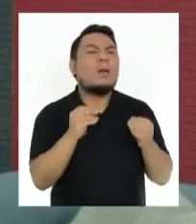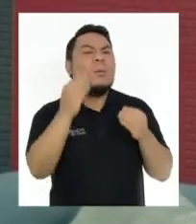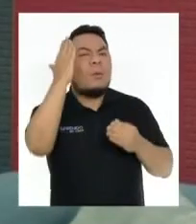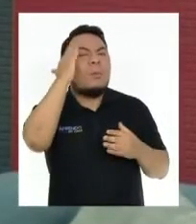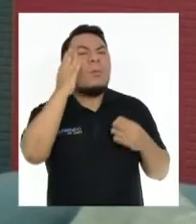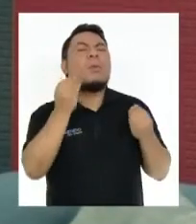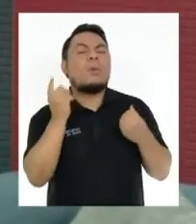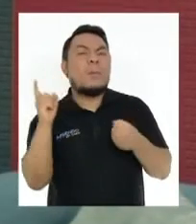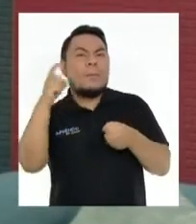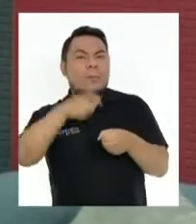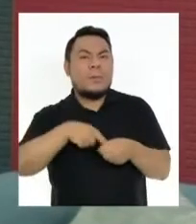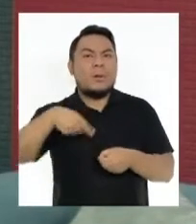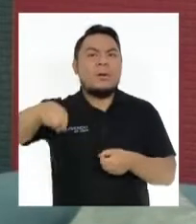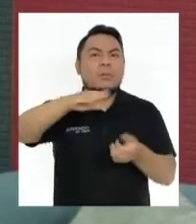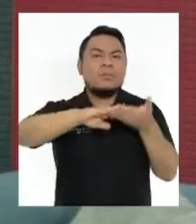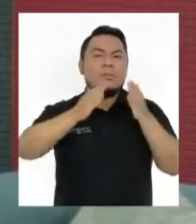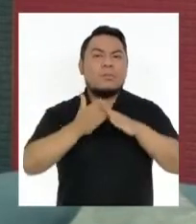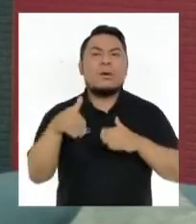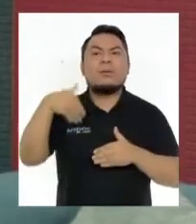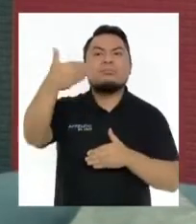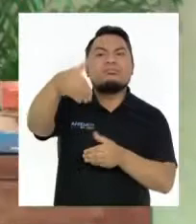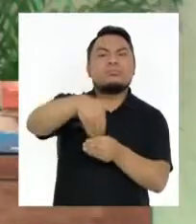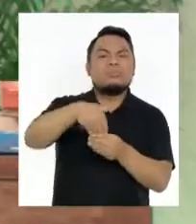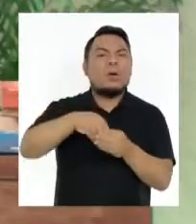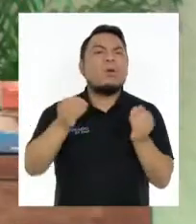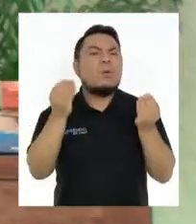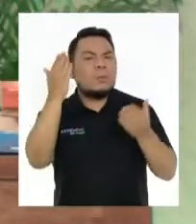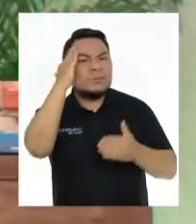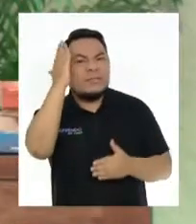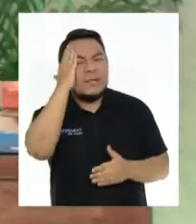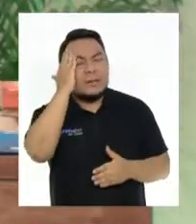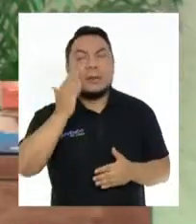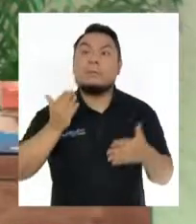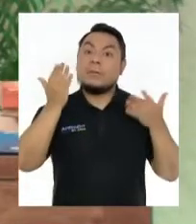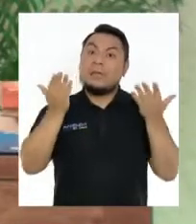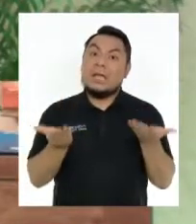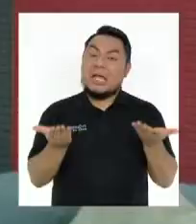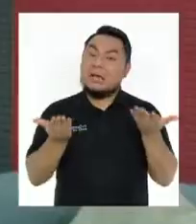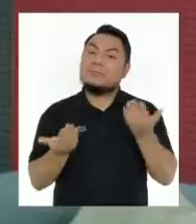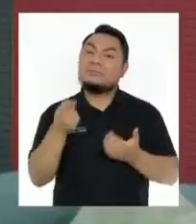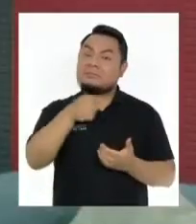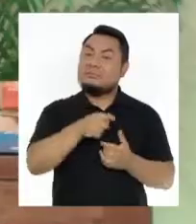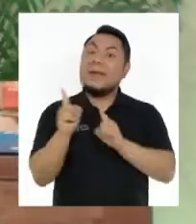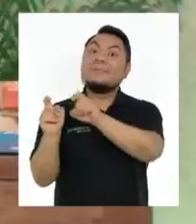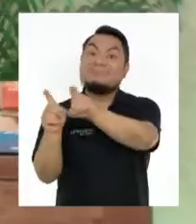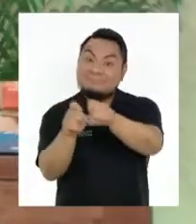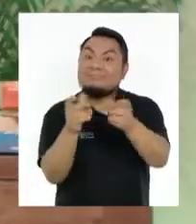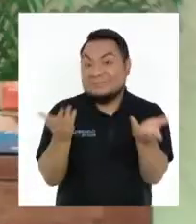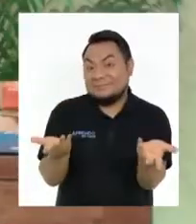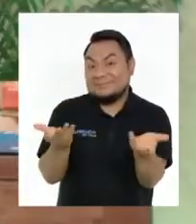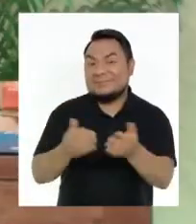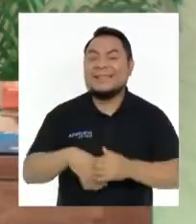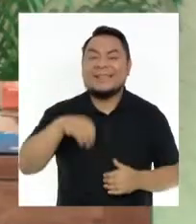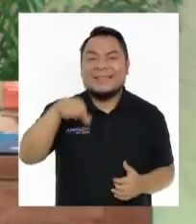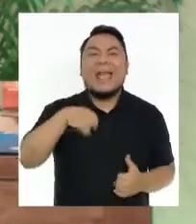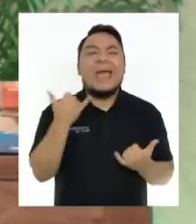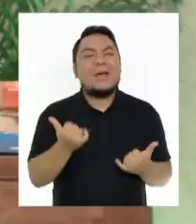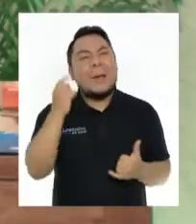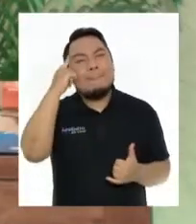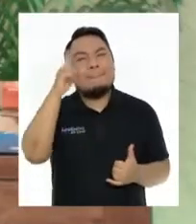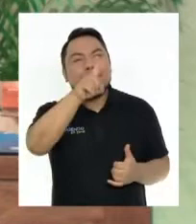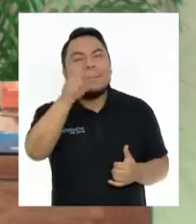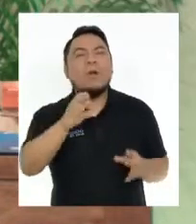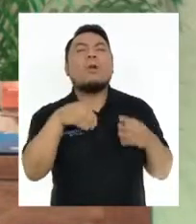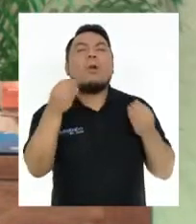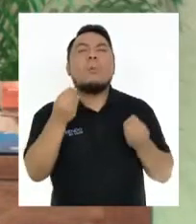la participación de la población en los procesos electorales? ¿Quizá con una encuesta? Nos estamos preguntando cómo es que se